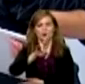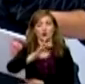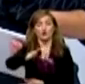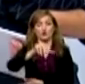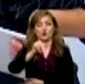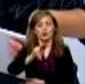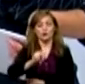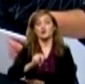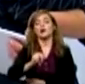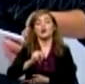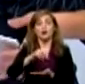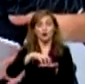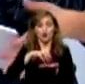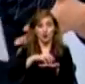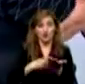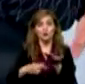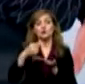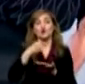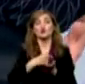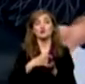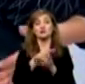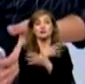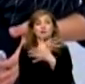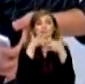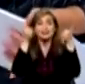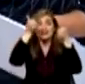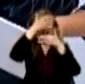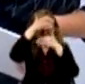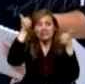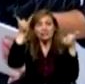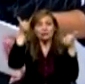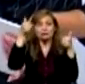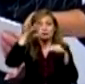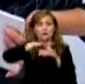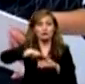provincia del Guayas, por un supuesto fraude electoral.